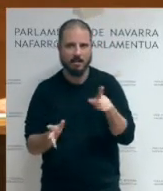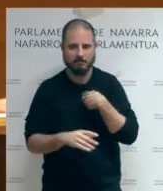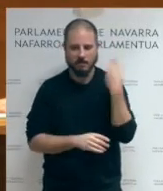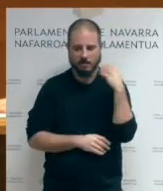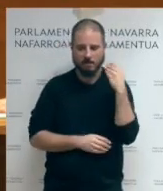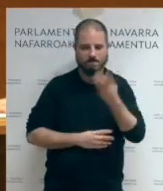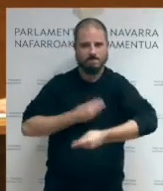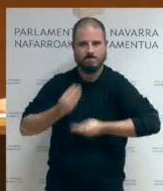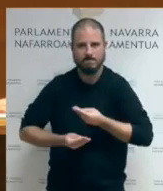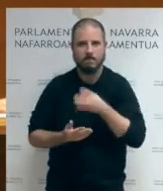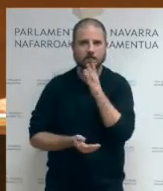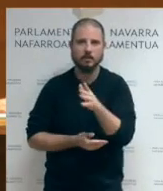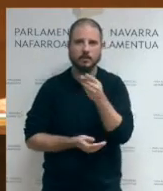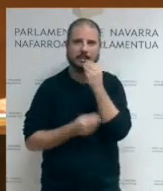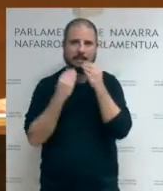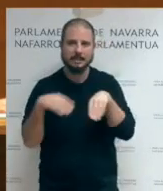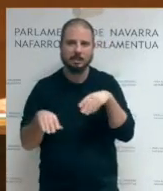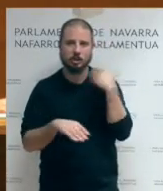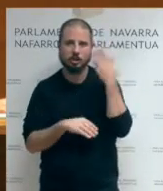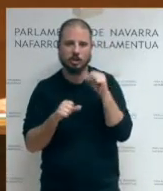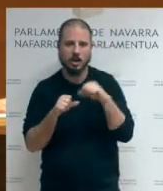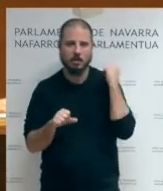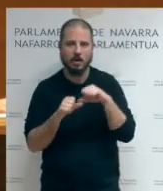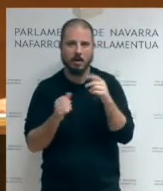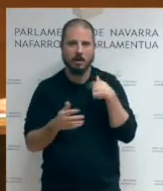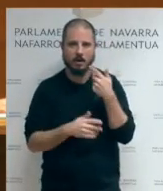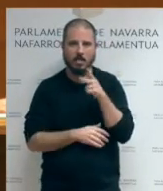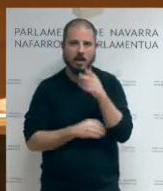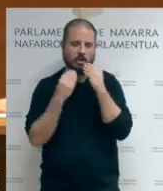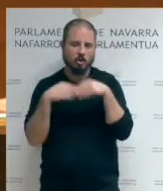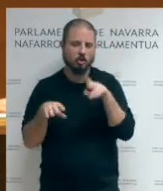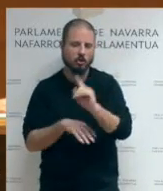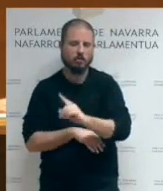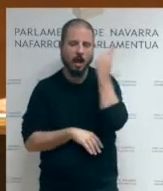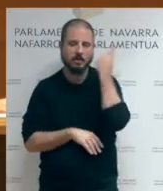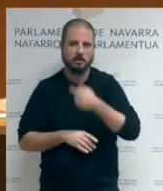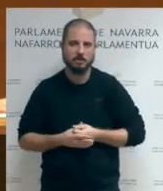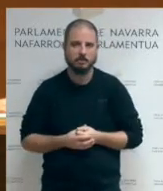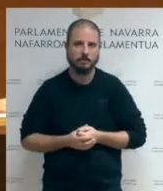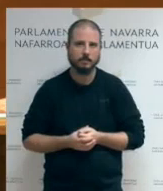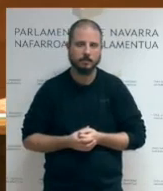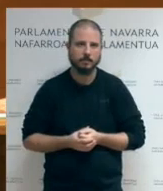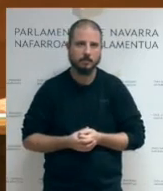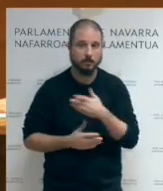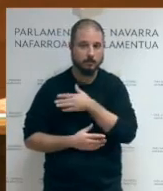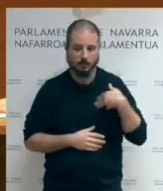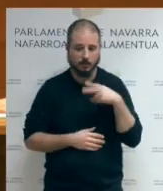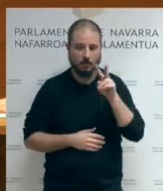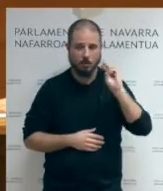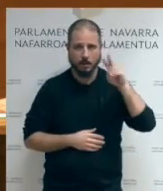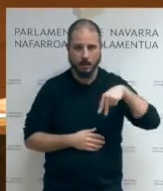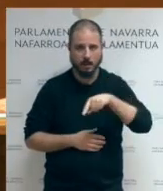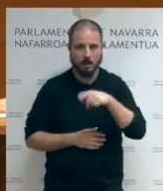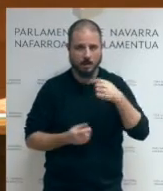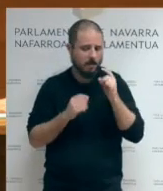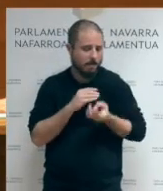historia, la de Navarra, es la de la región con más derechos históricos del conjunto de España. Eso es lo que queremos en UPN, desde el origen,